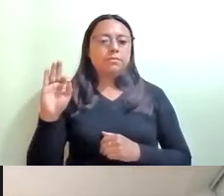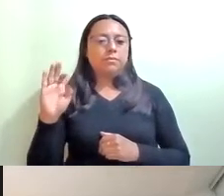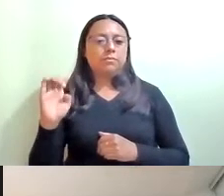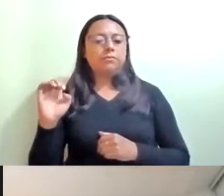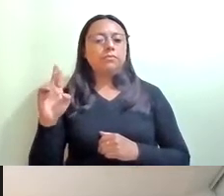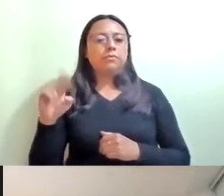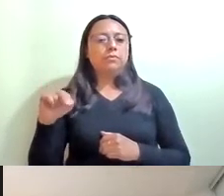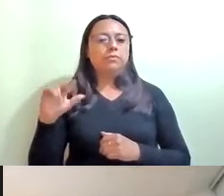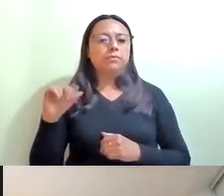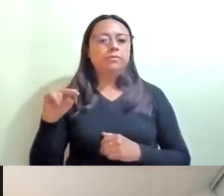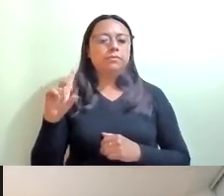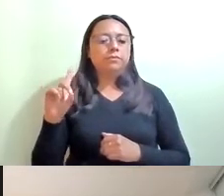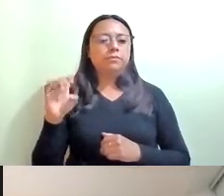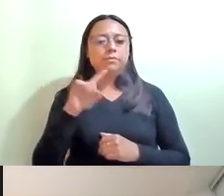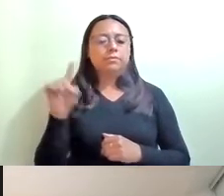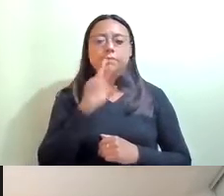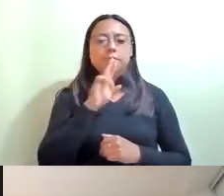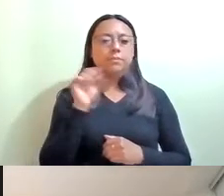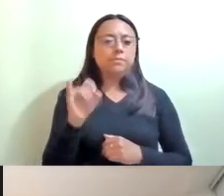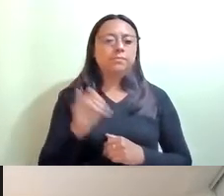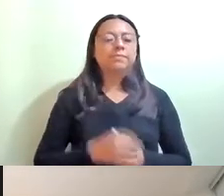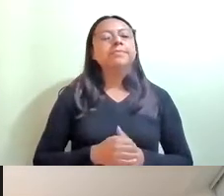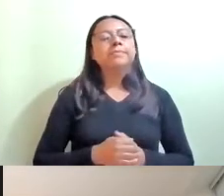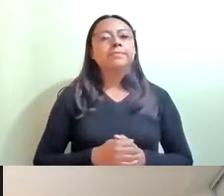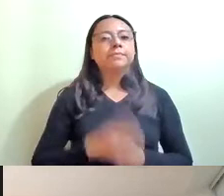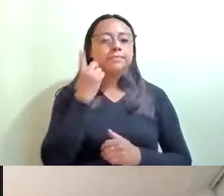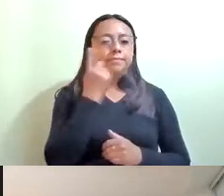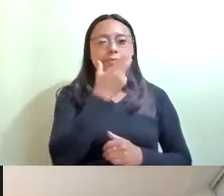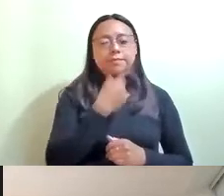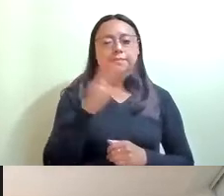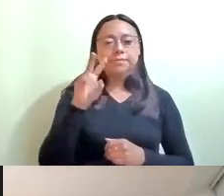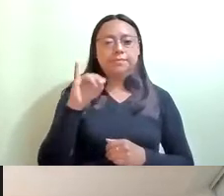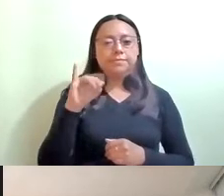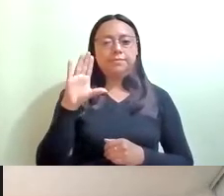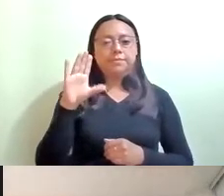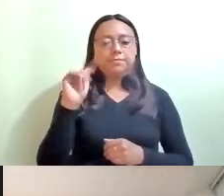Mónica Fernández, a favor. Muchas gracias, diputado. Diputado Víctor Hugo Lobo Román.